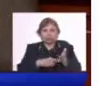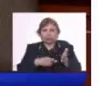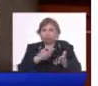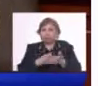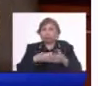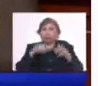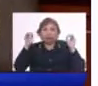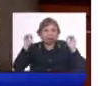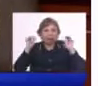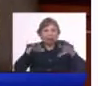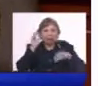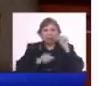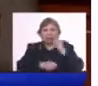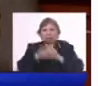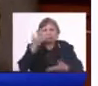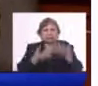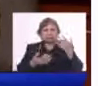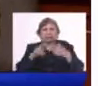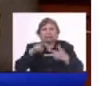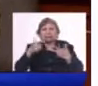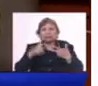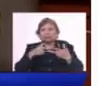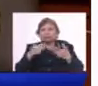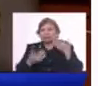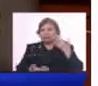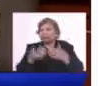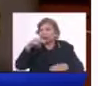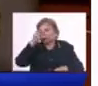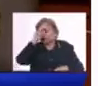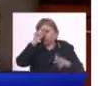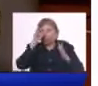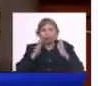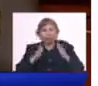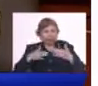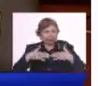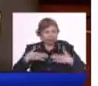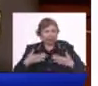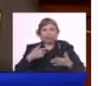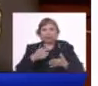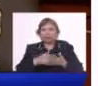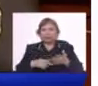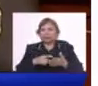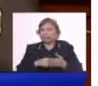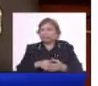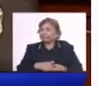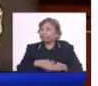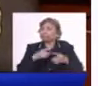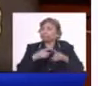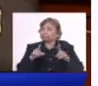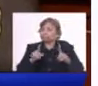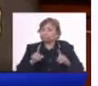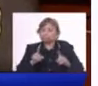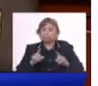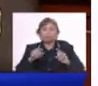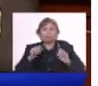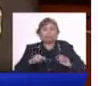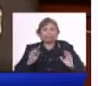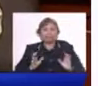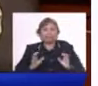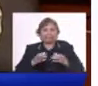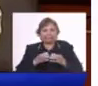los vandalismos, los daños a terceros, los daños a los peruanos que realmente puedan discrepar. Pero sin embargo, el